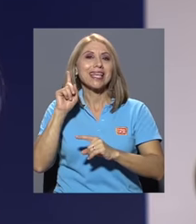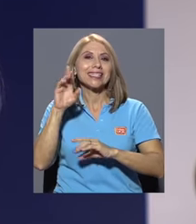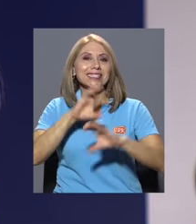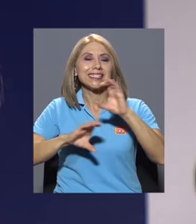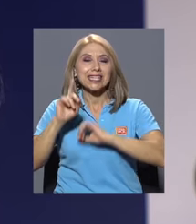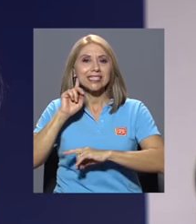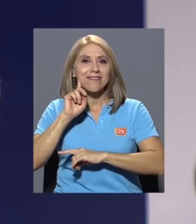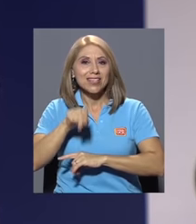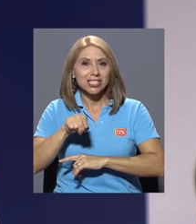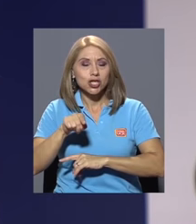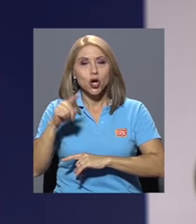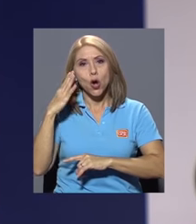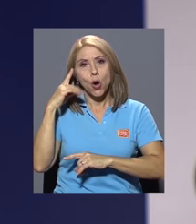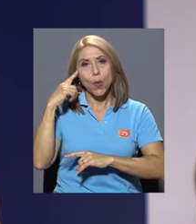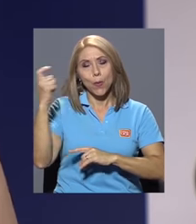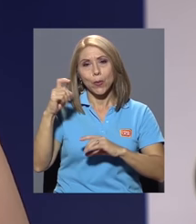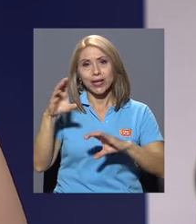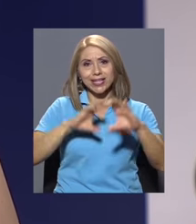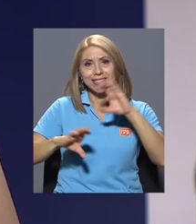la ciencia ficción